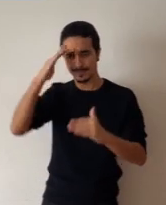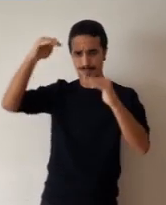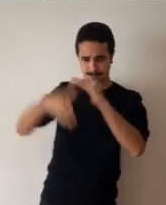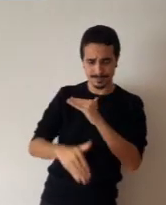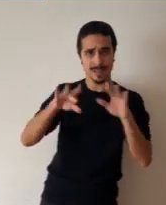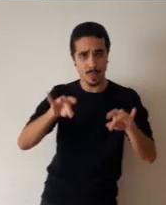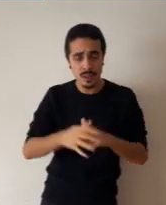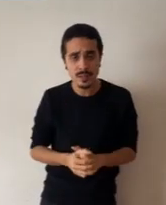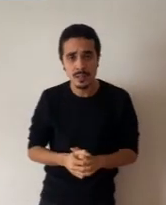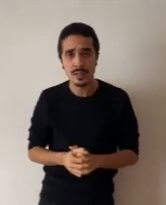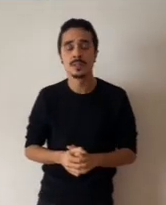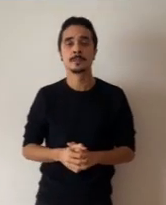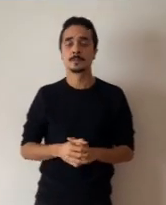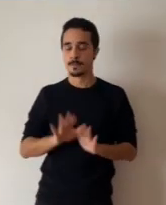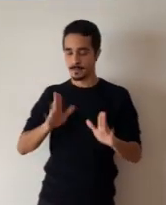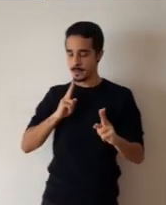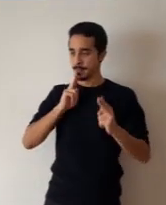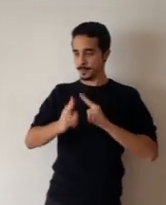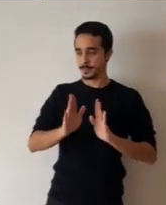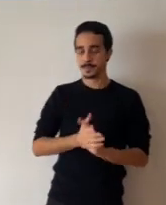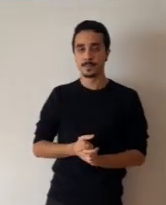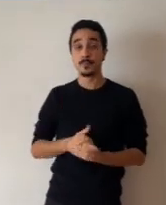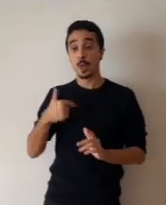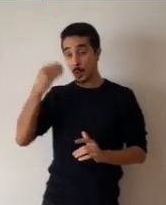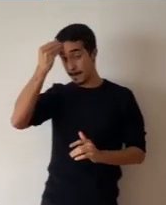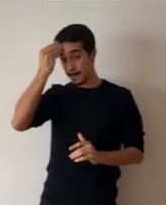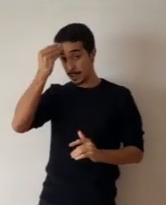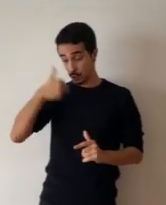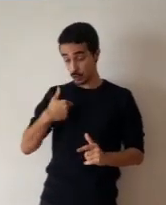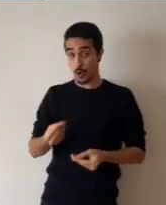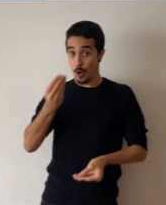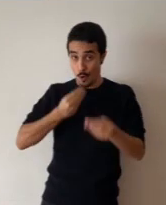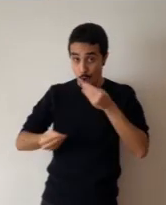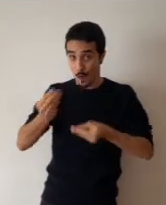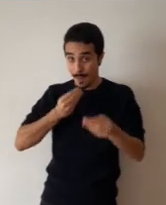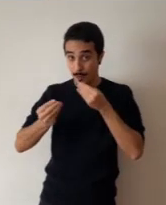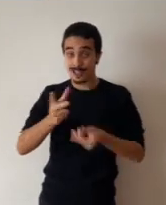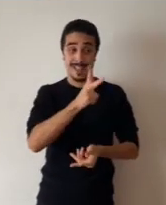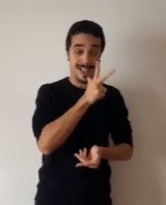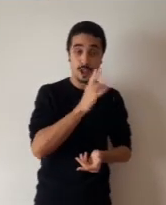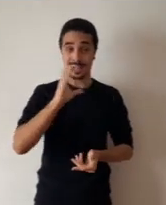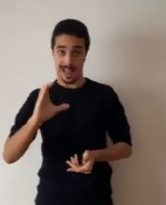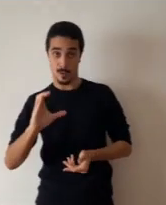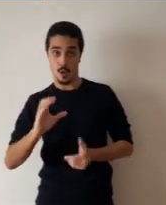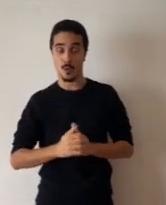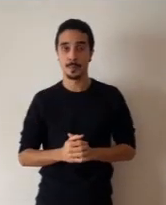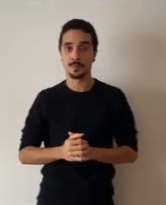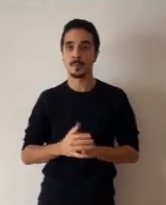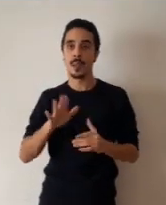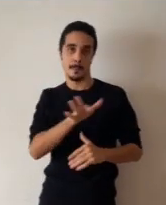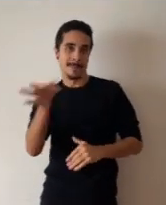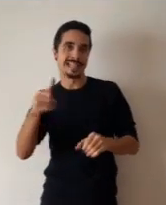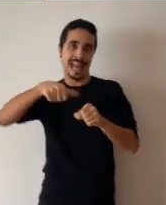le darán hipoglucemias. A ver, yo creo que cuando nosotros comemos hidratos de